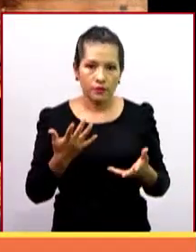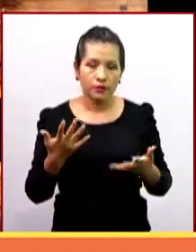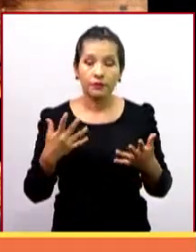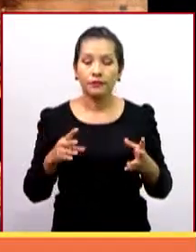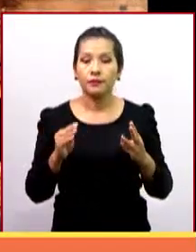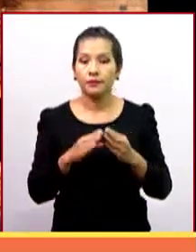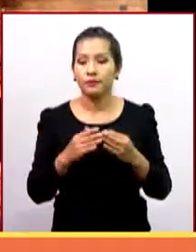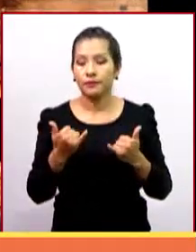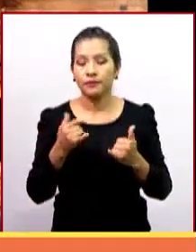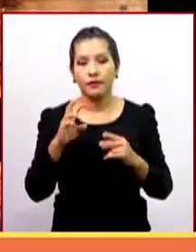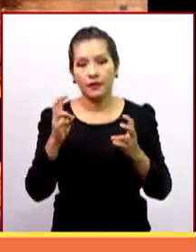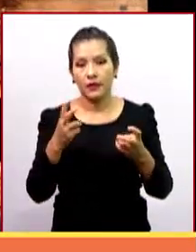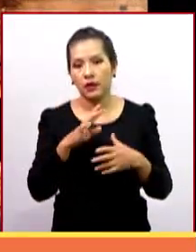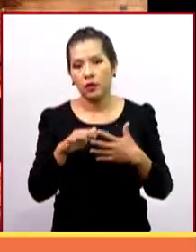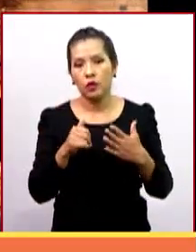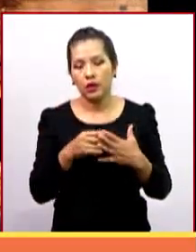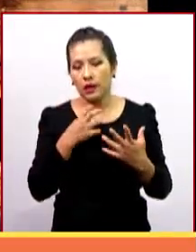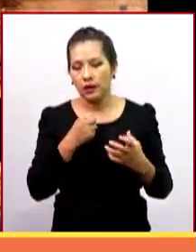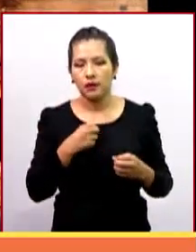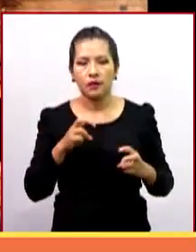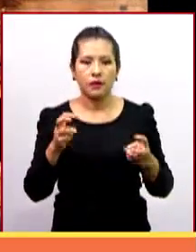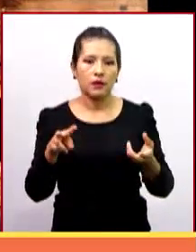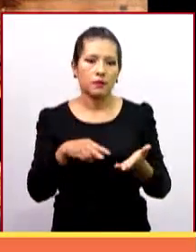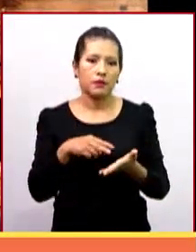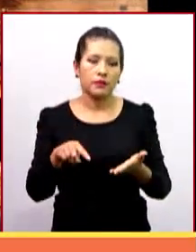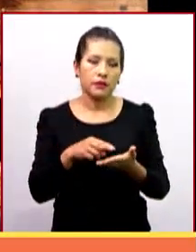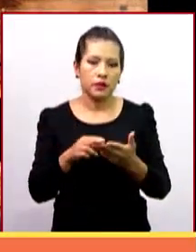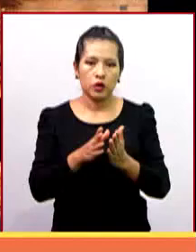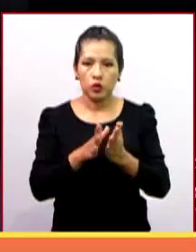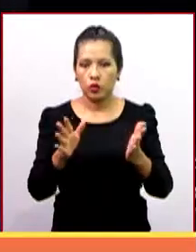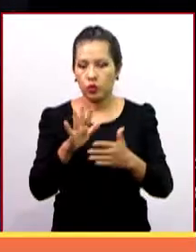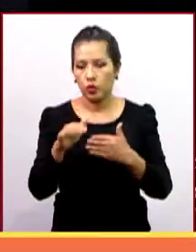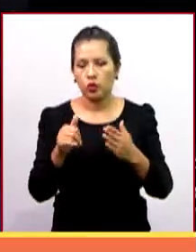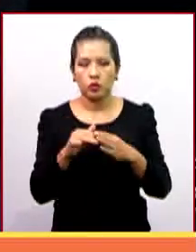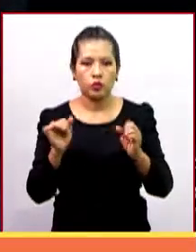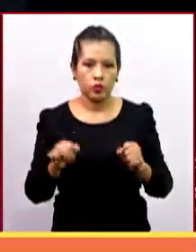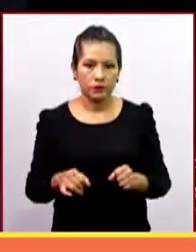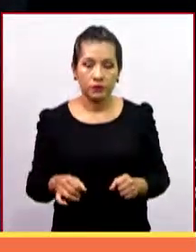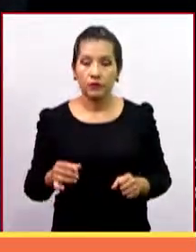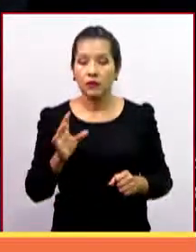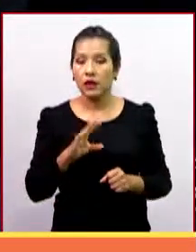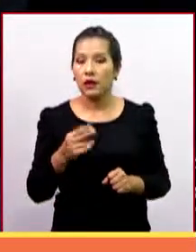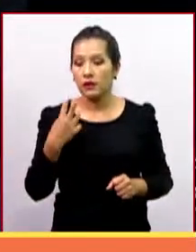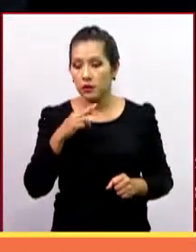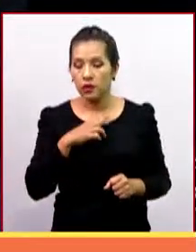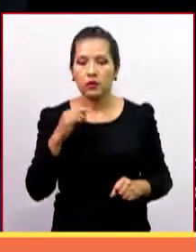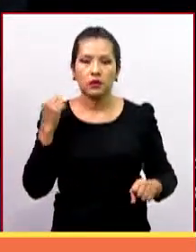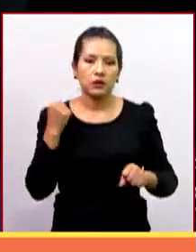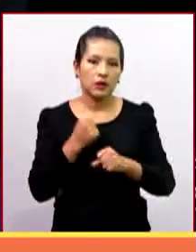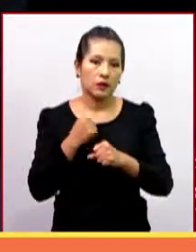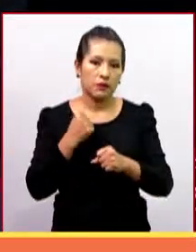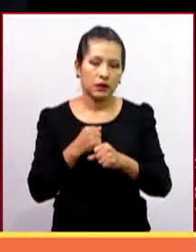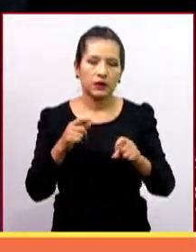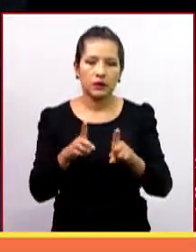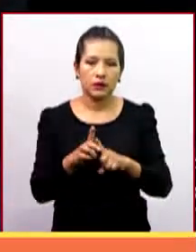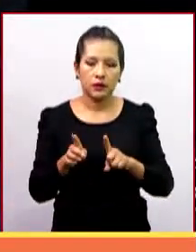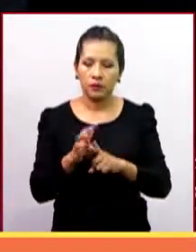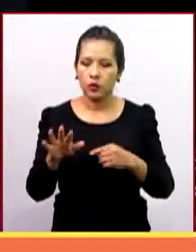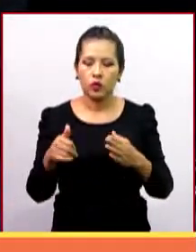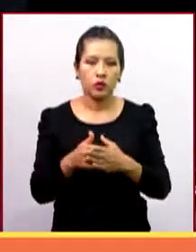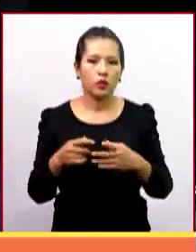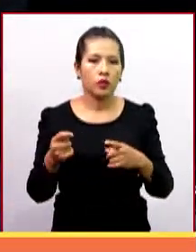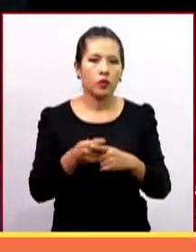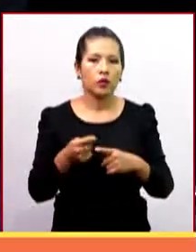que me apasiona, lo que me enamora de la danza contemporánea, la apertura. Entonces, por eso trabajamos desde, también técnicamente desde la